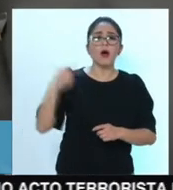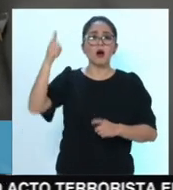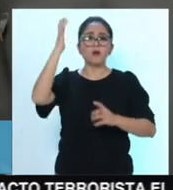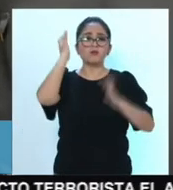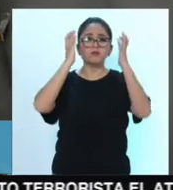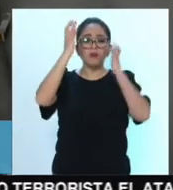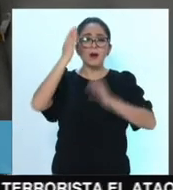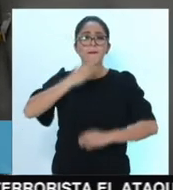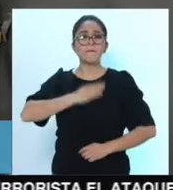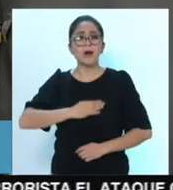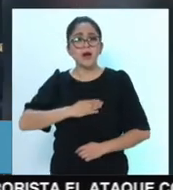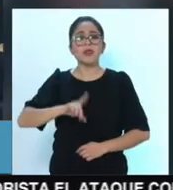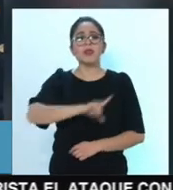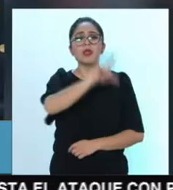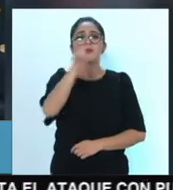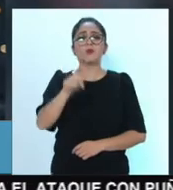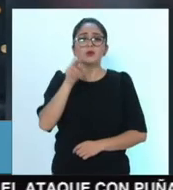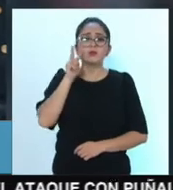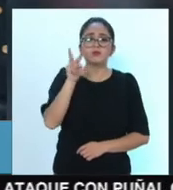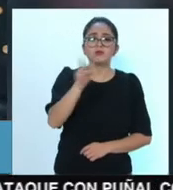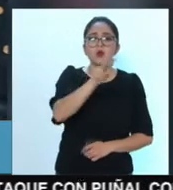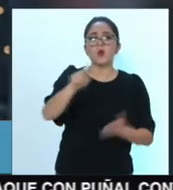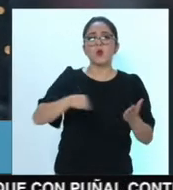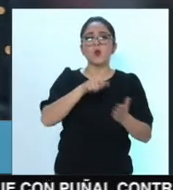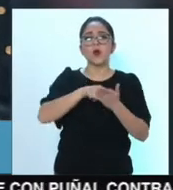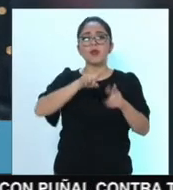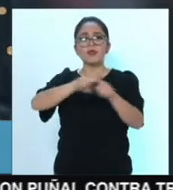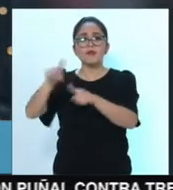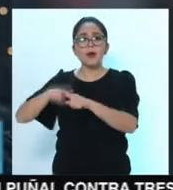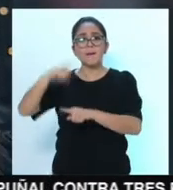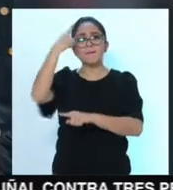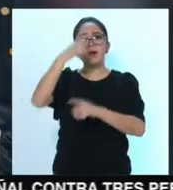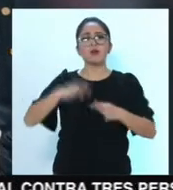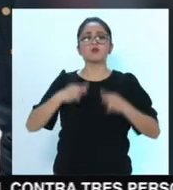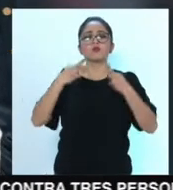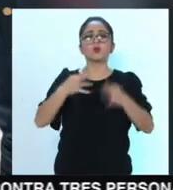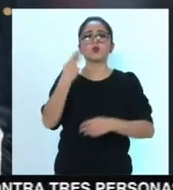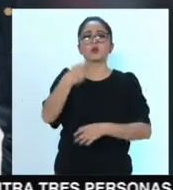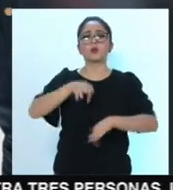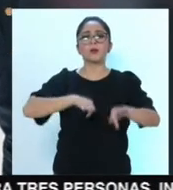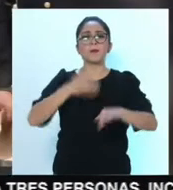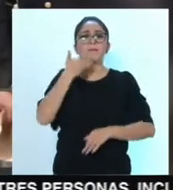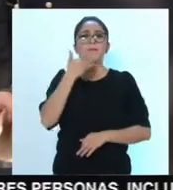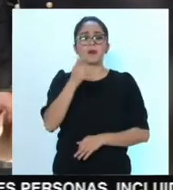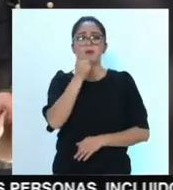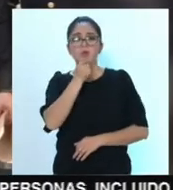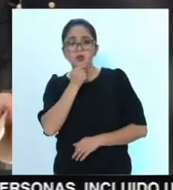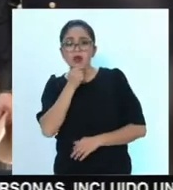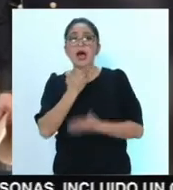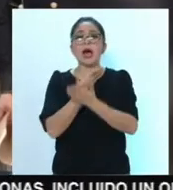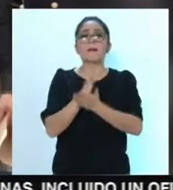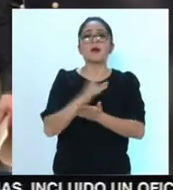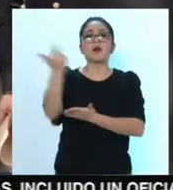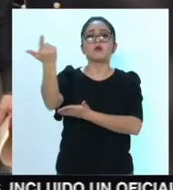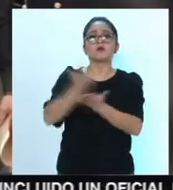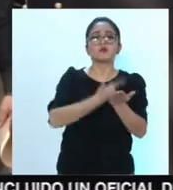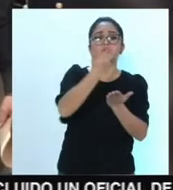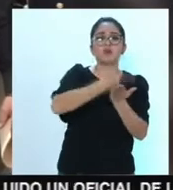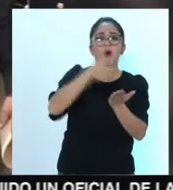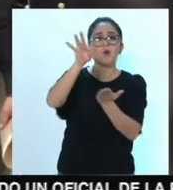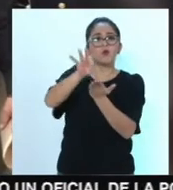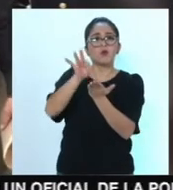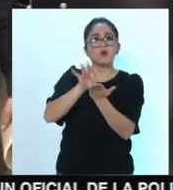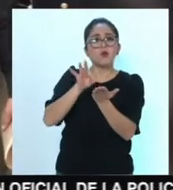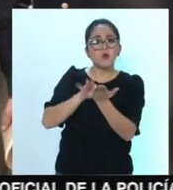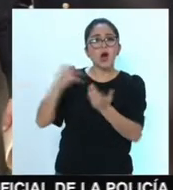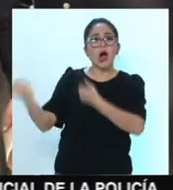Además, detectaron áreas de atender para dignificar la labor de los policías. También supervisaron los pases de lista para detectar